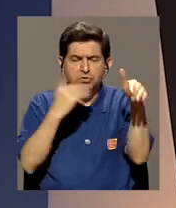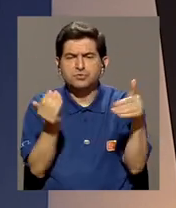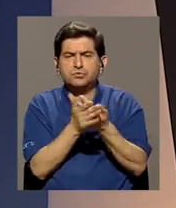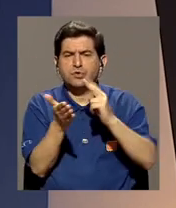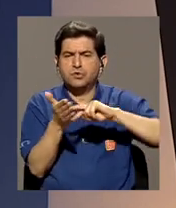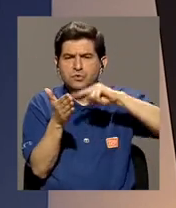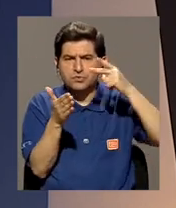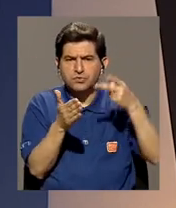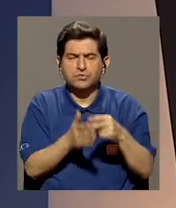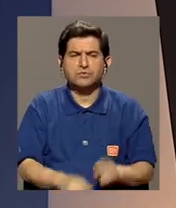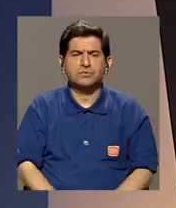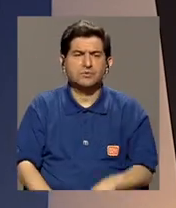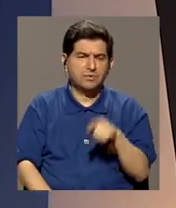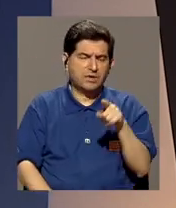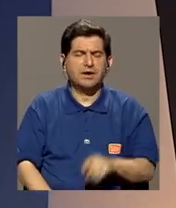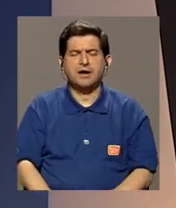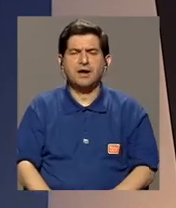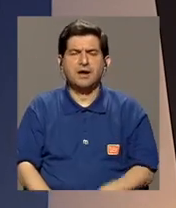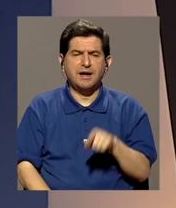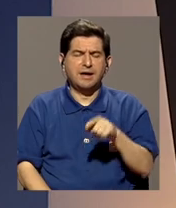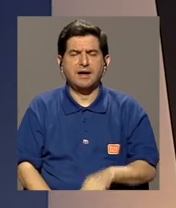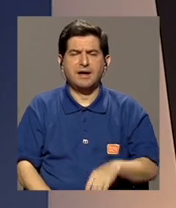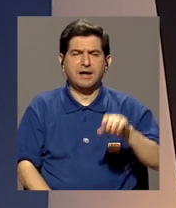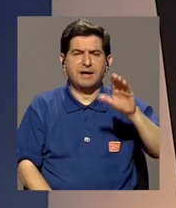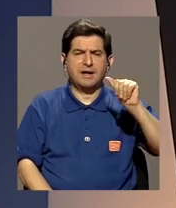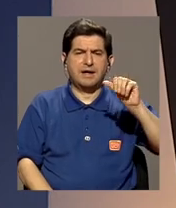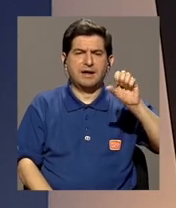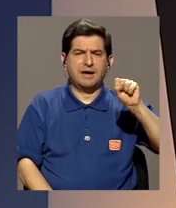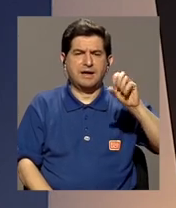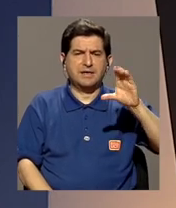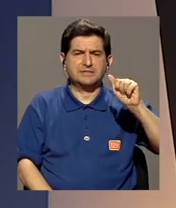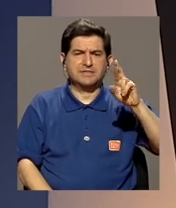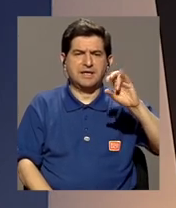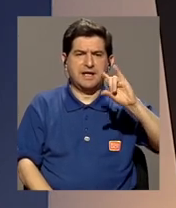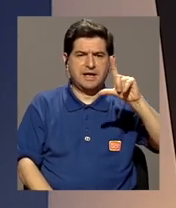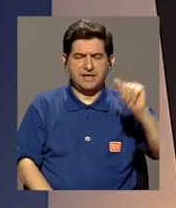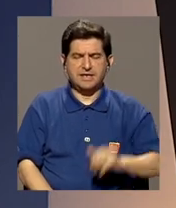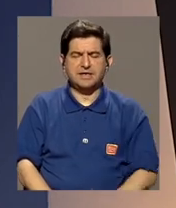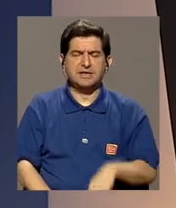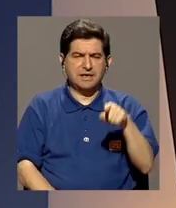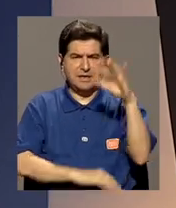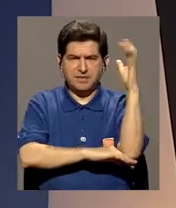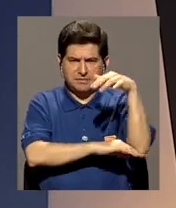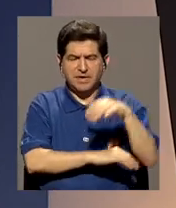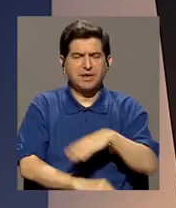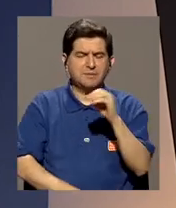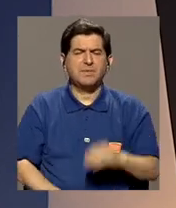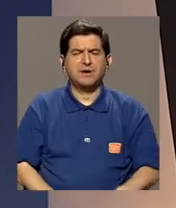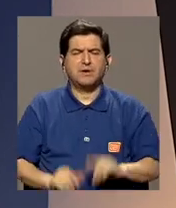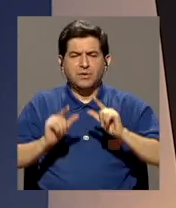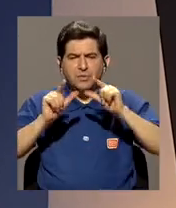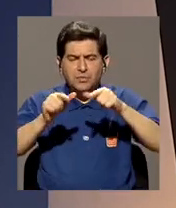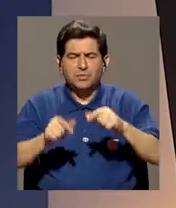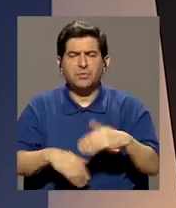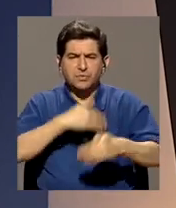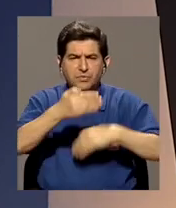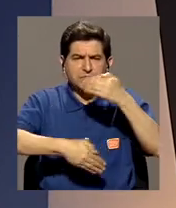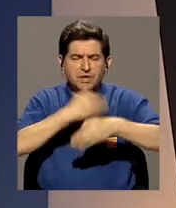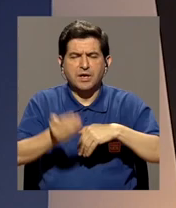todo lo que son cascarilla de la palma desechos del procesamiento de arroz